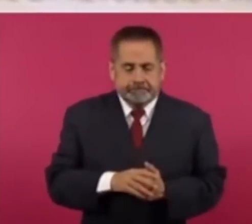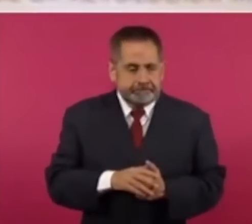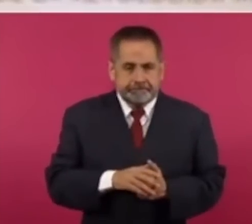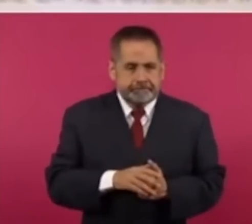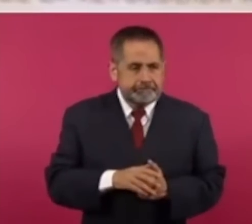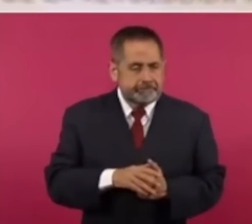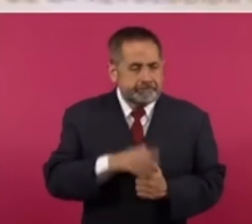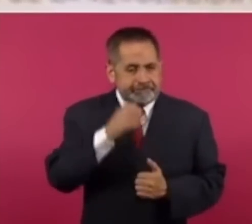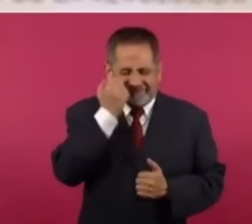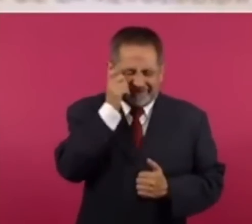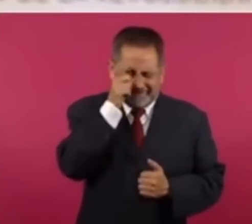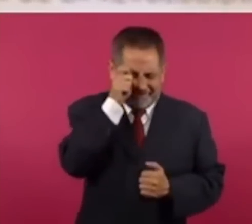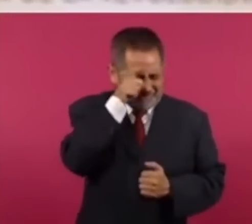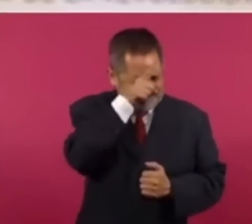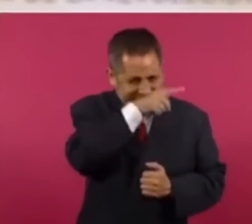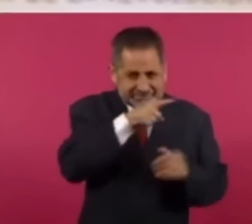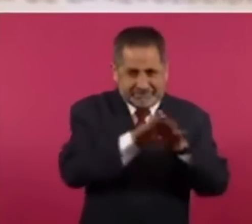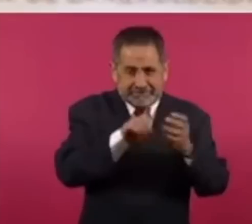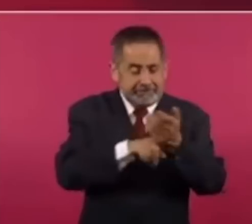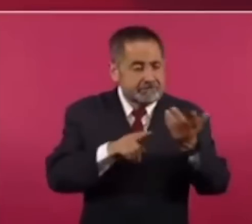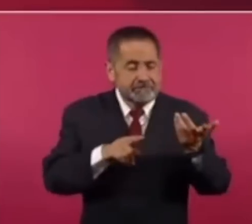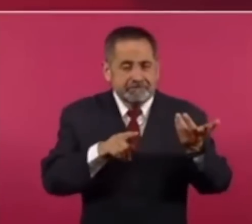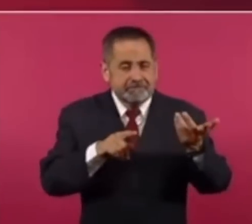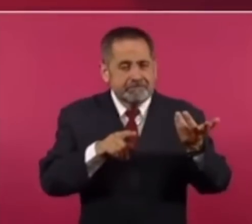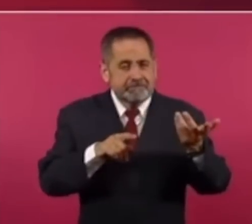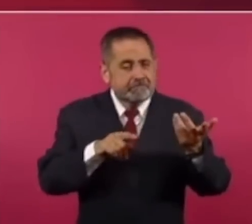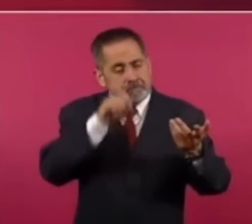complejos. Y además también